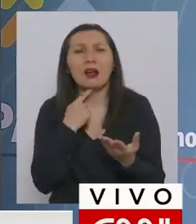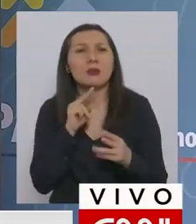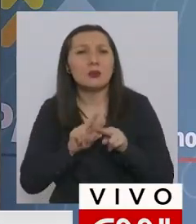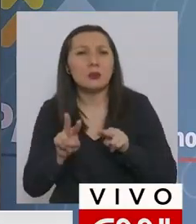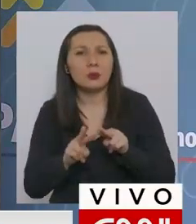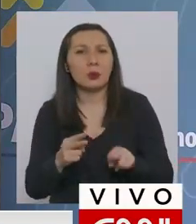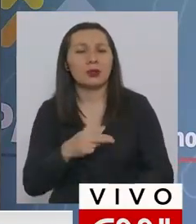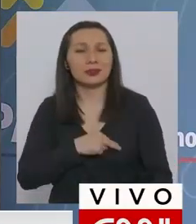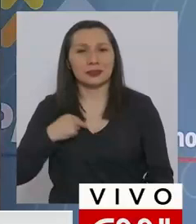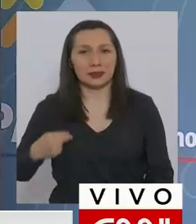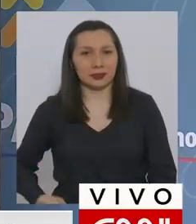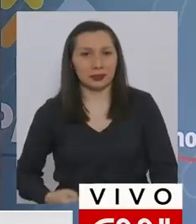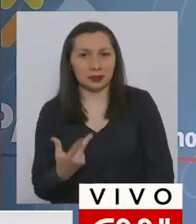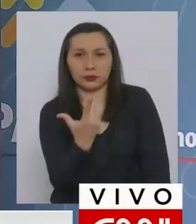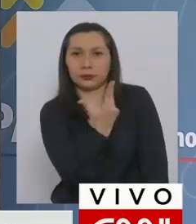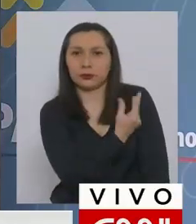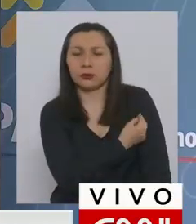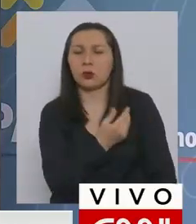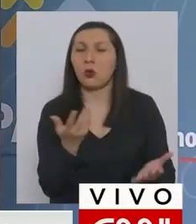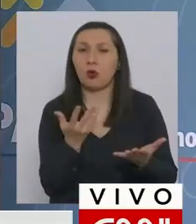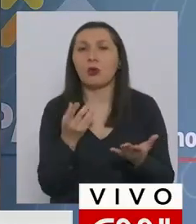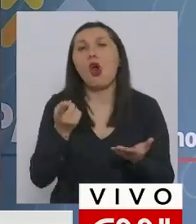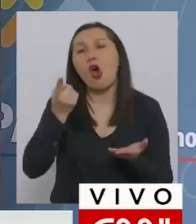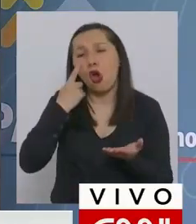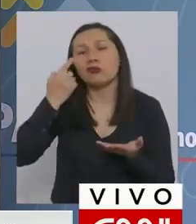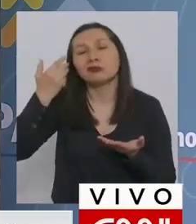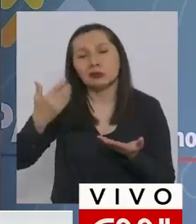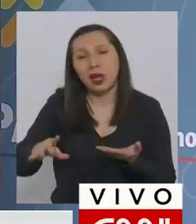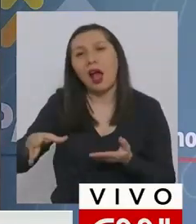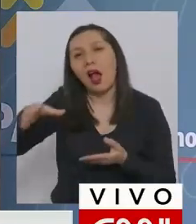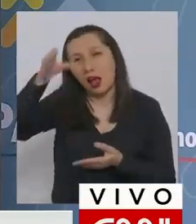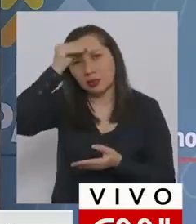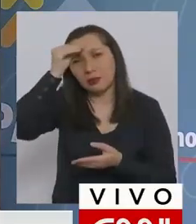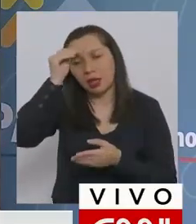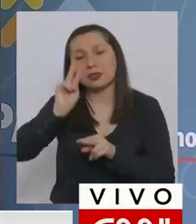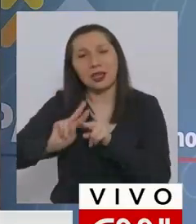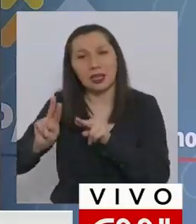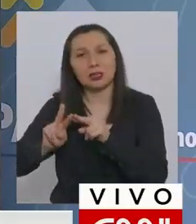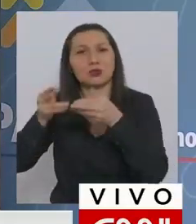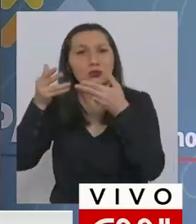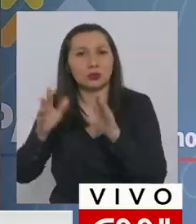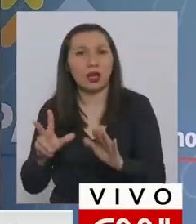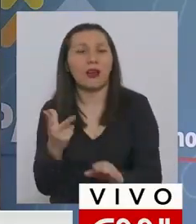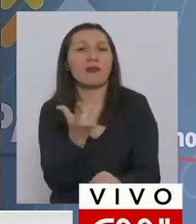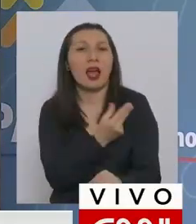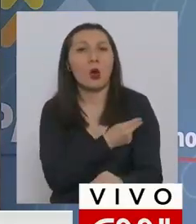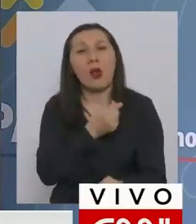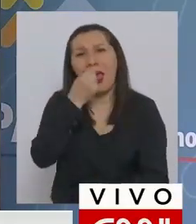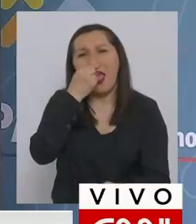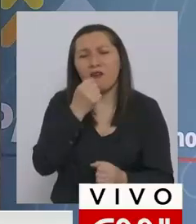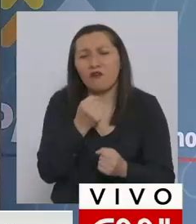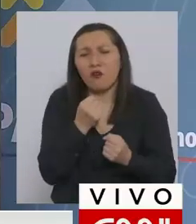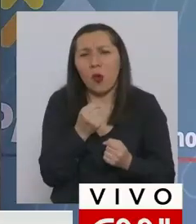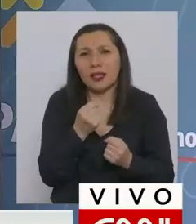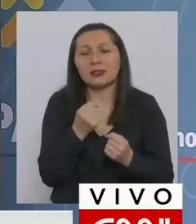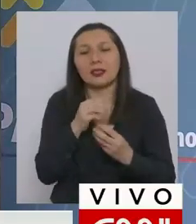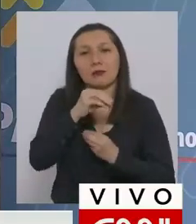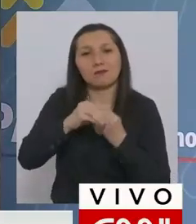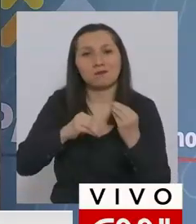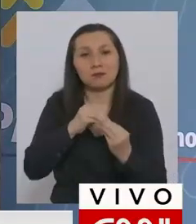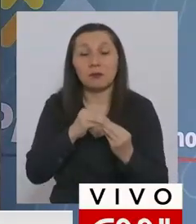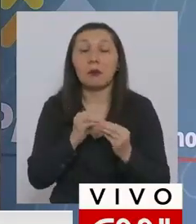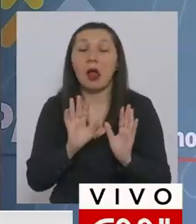se ha observado? Nosotros hace una hora atrás hablamos con el director subrogante del ISP y señaló que incluso podía bajarse la